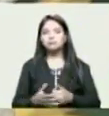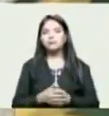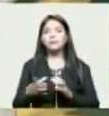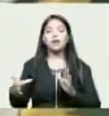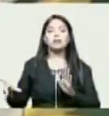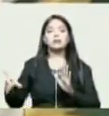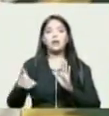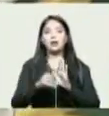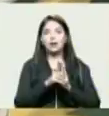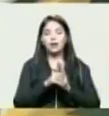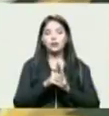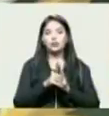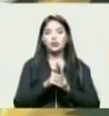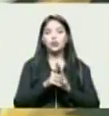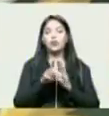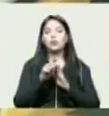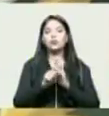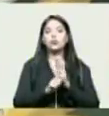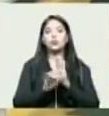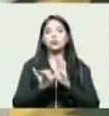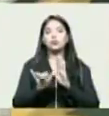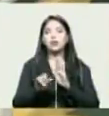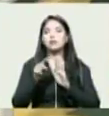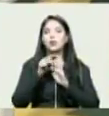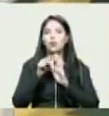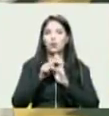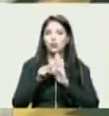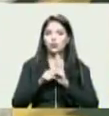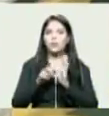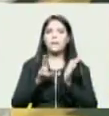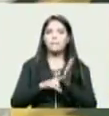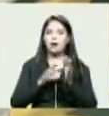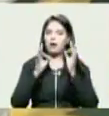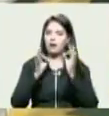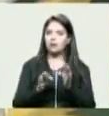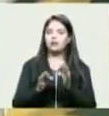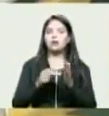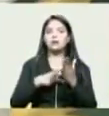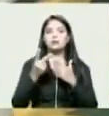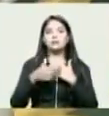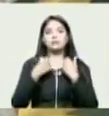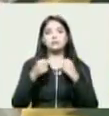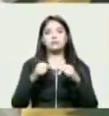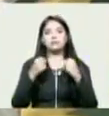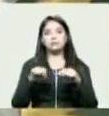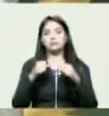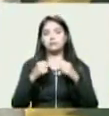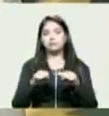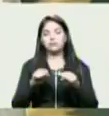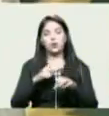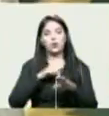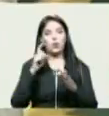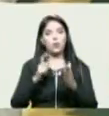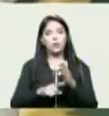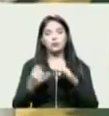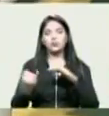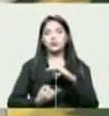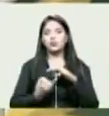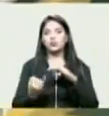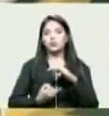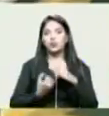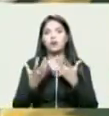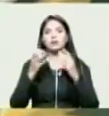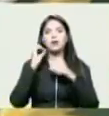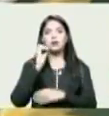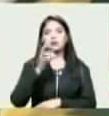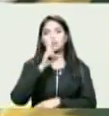decreto constituyente con normas para garantizar el pleno funcionamiento institucional de la